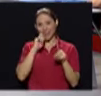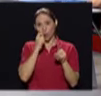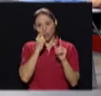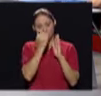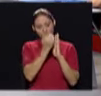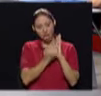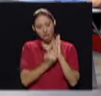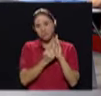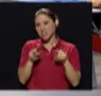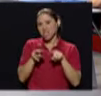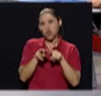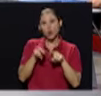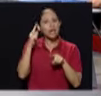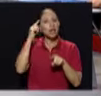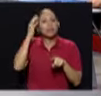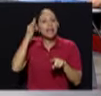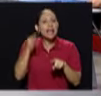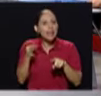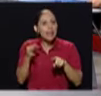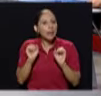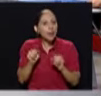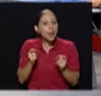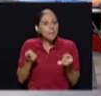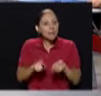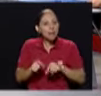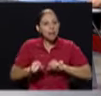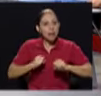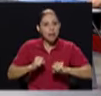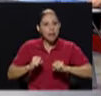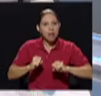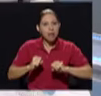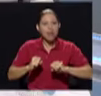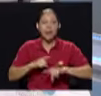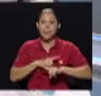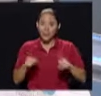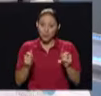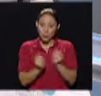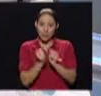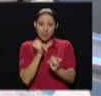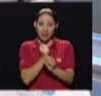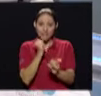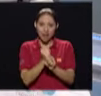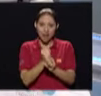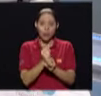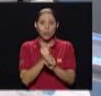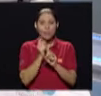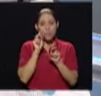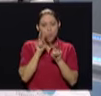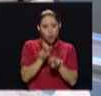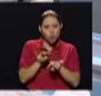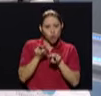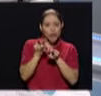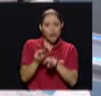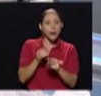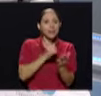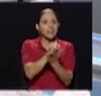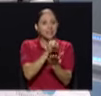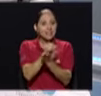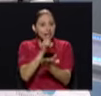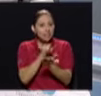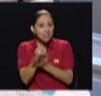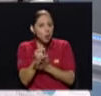momento, no era considerada como una región de alto potencial sísmico. Es a partir del trabajo que se venía realizando de monitoreo y de